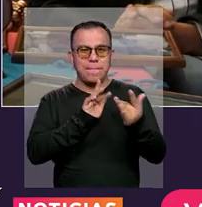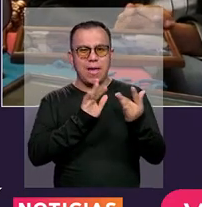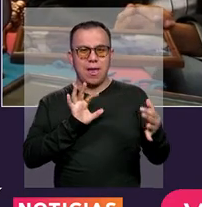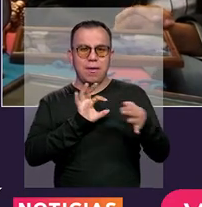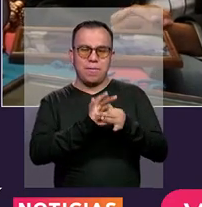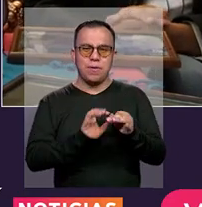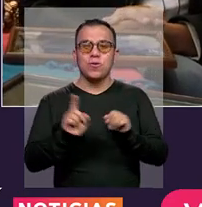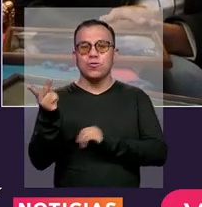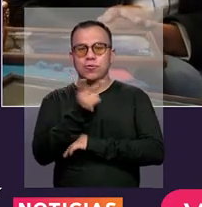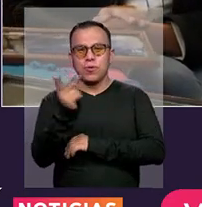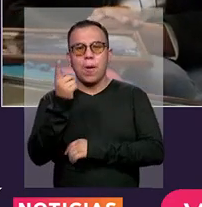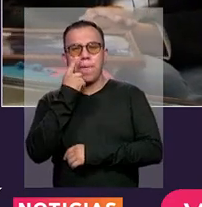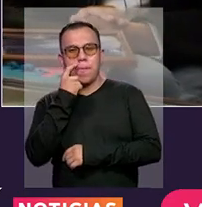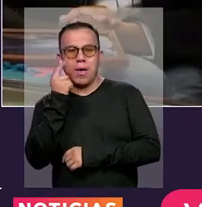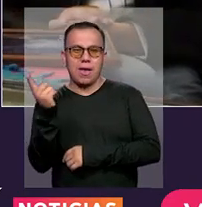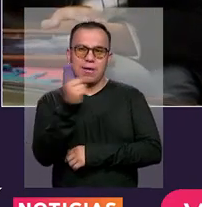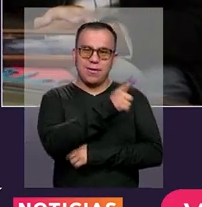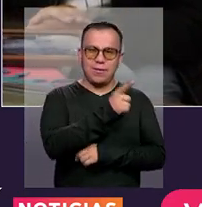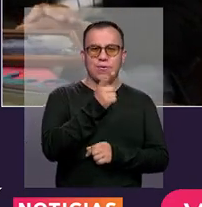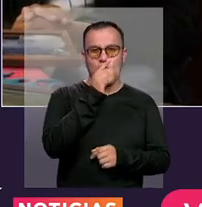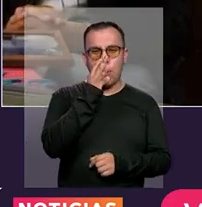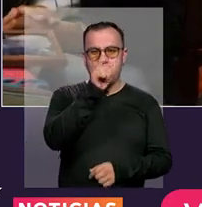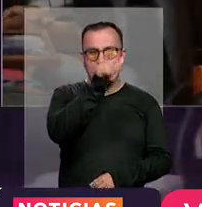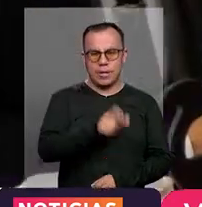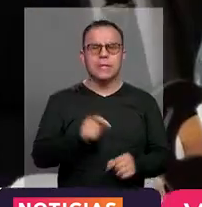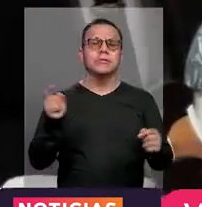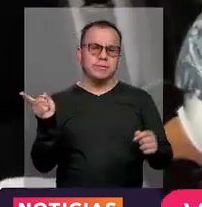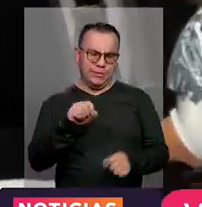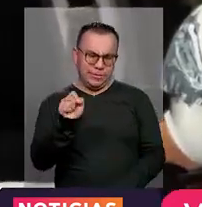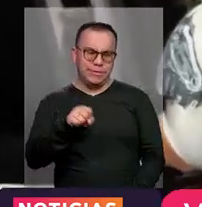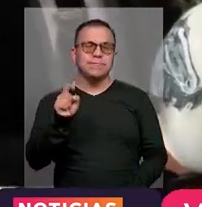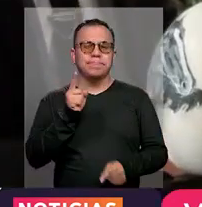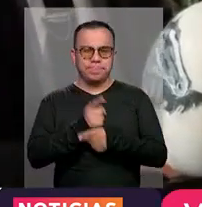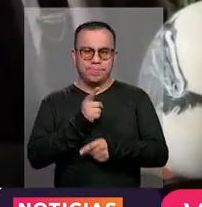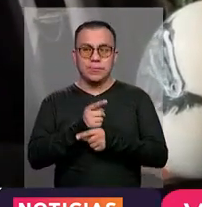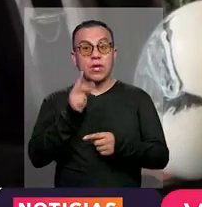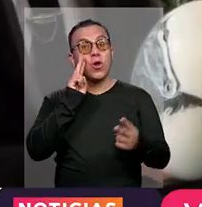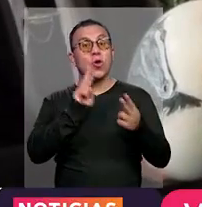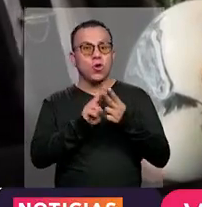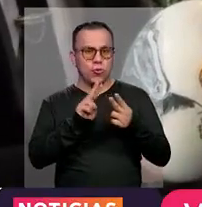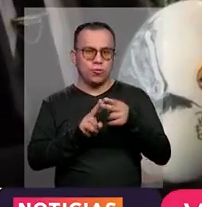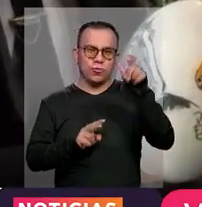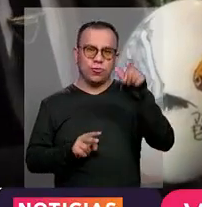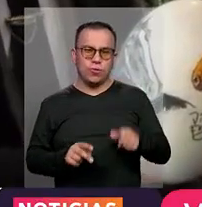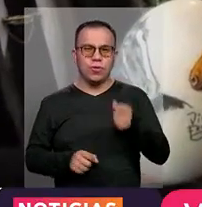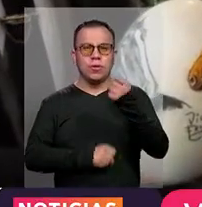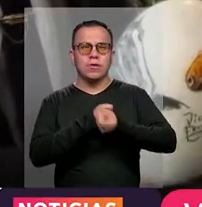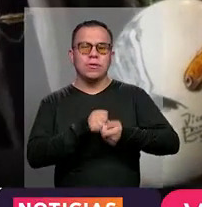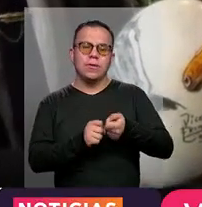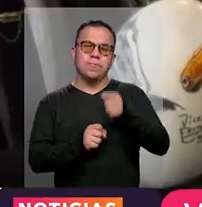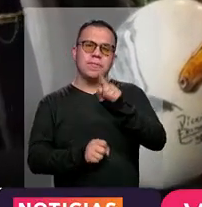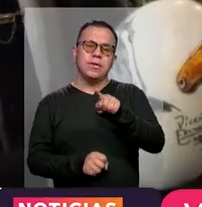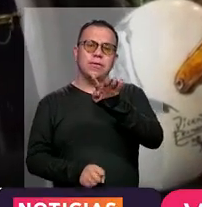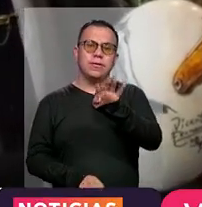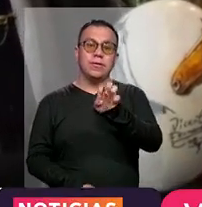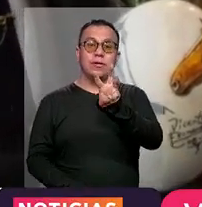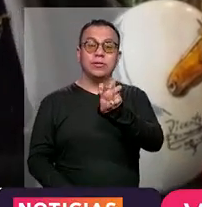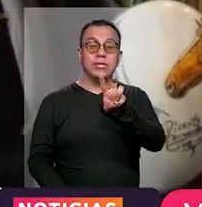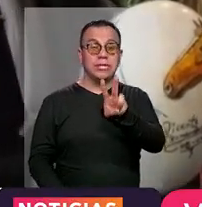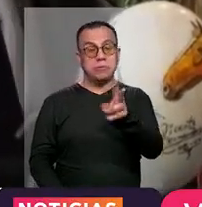padre con vicente fernández sí así es papá tuvo la fortuna de conocer a vicente en el año 82